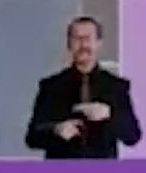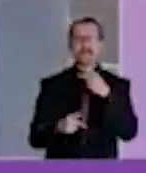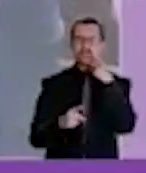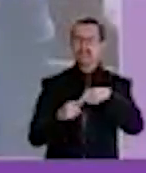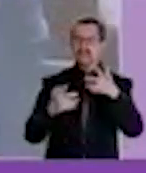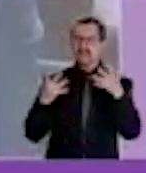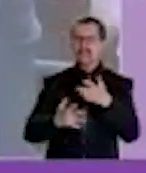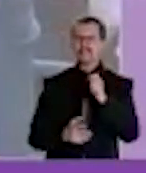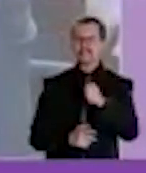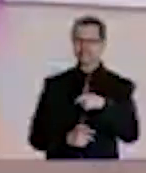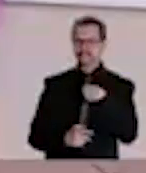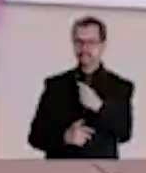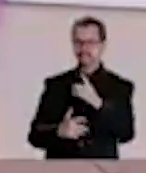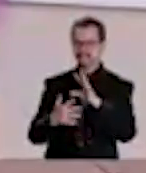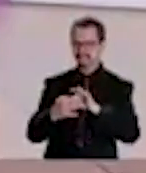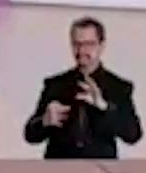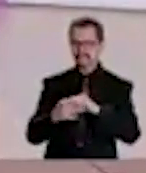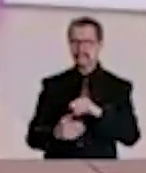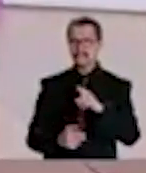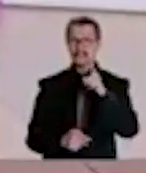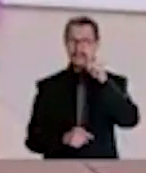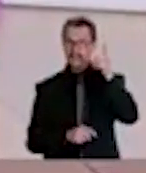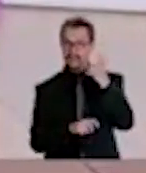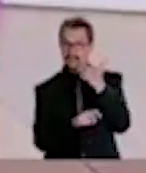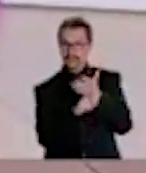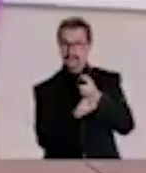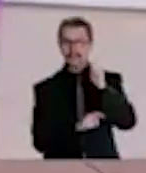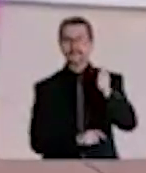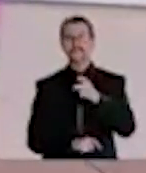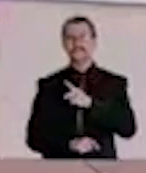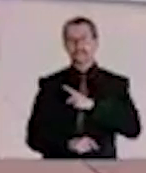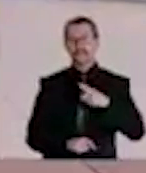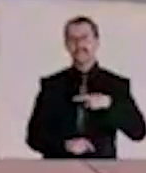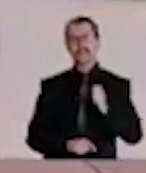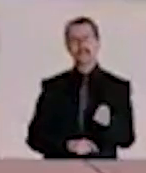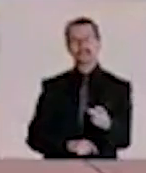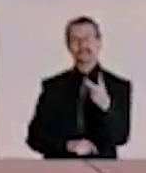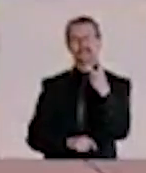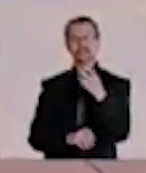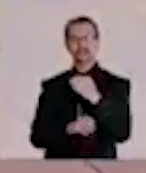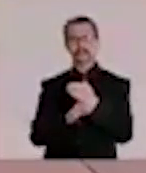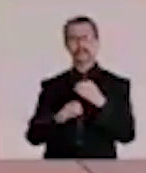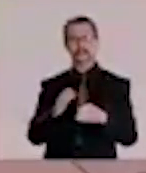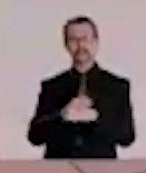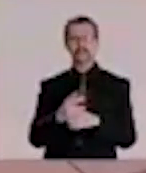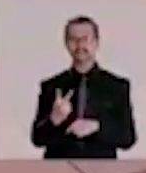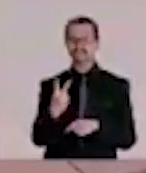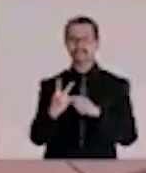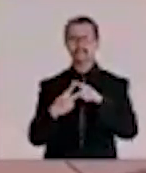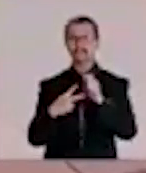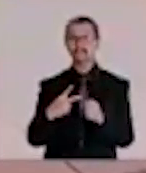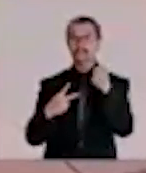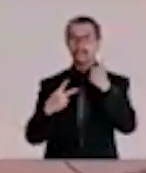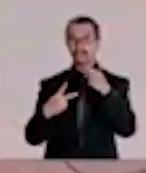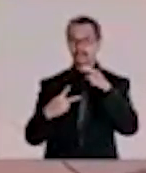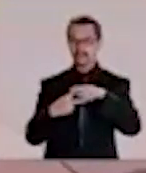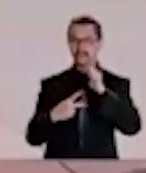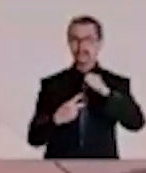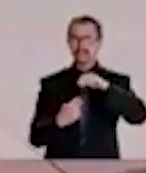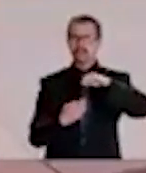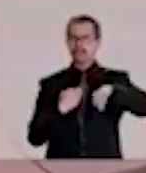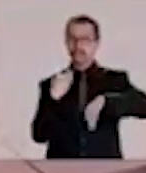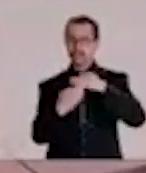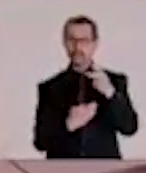tenemos que hacer con eeuu son dos cosas uno poner todo sobre la mesa en la negociación bilateral